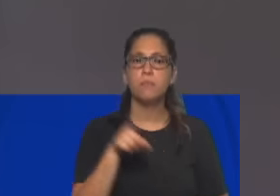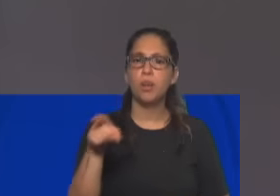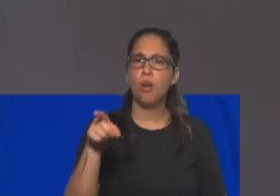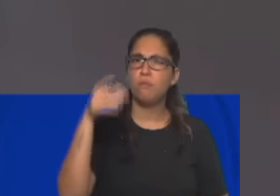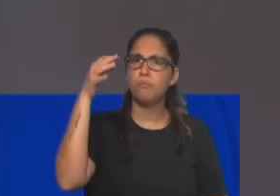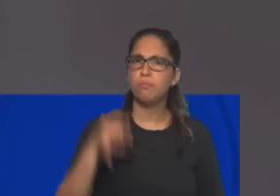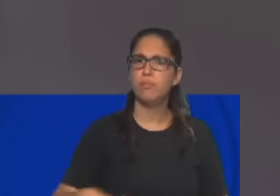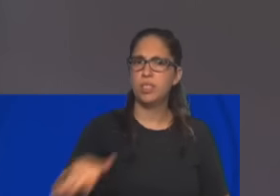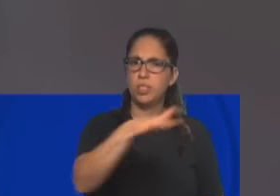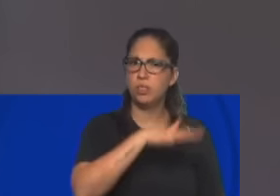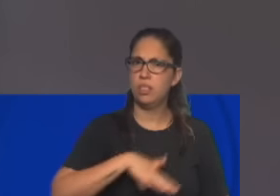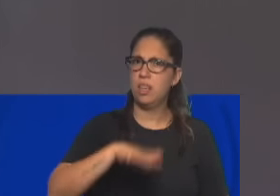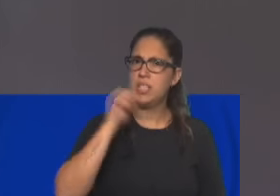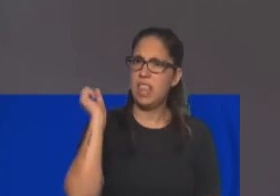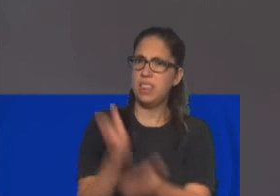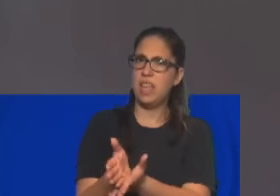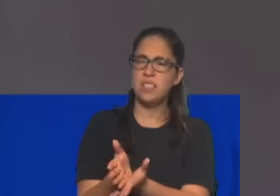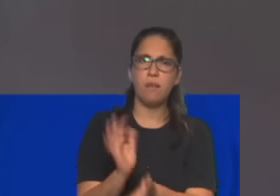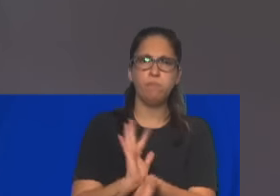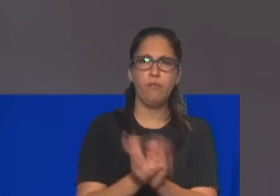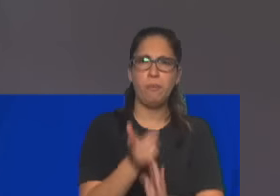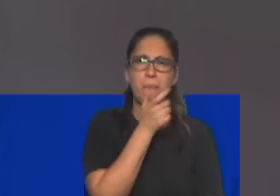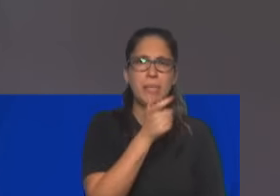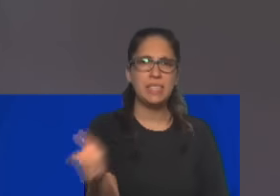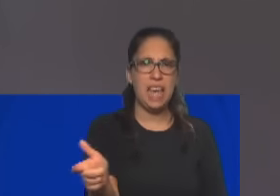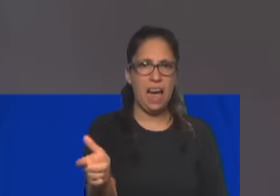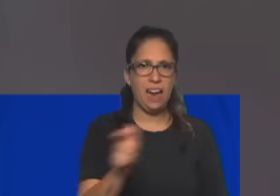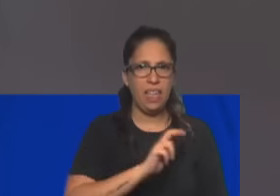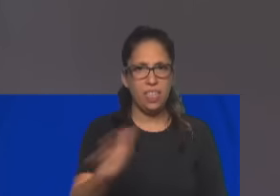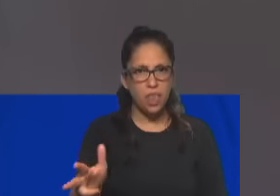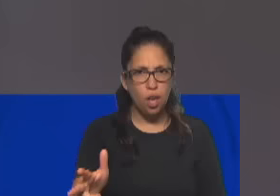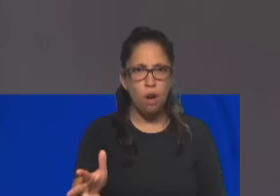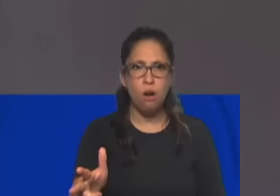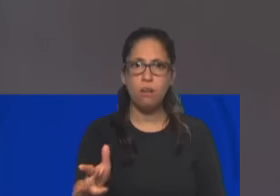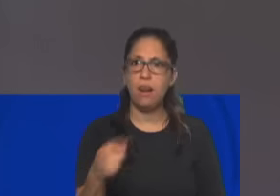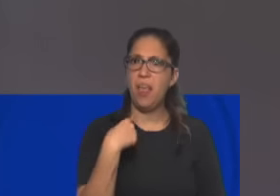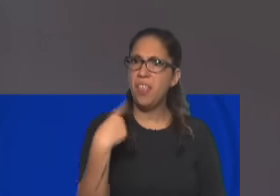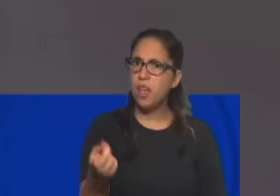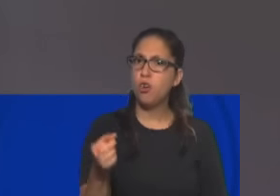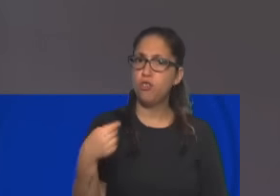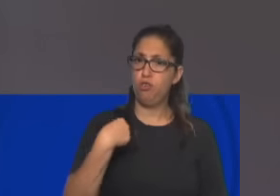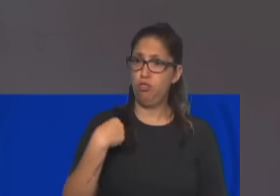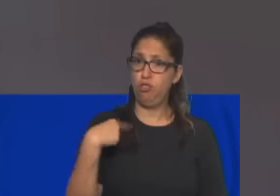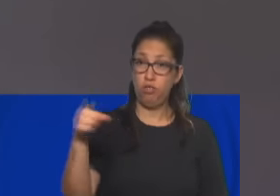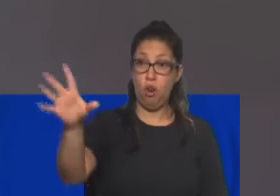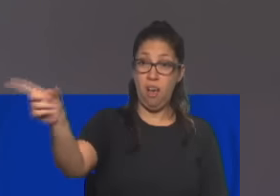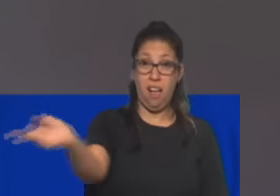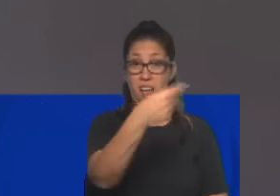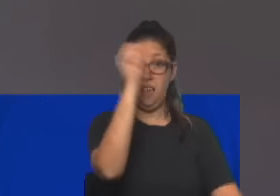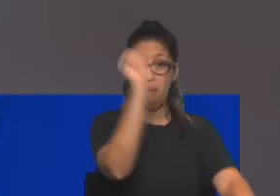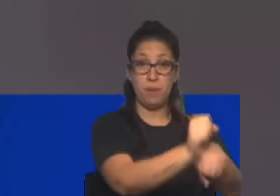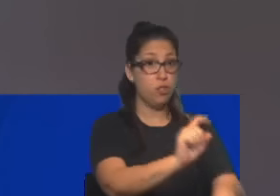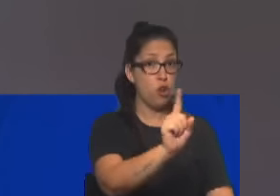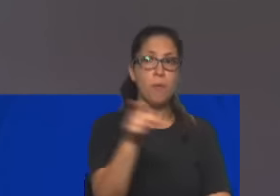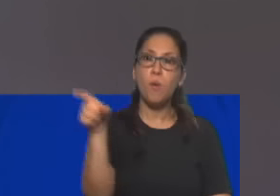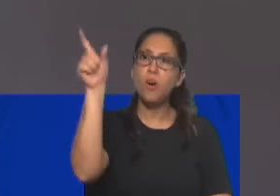particular la sentencia que le dio porque le dio un mensaje como hablamos al inicio de de esta edición le dijo Mira yo no te voy a meter preso pero vos sos